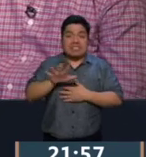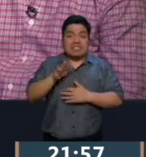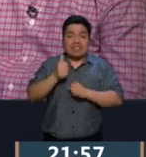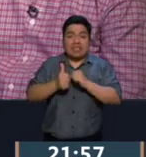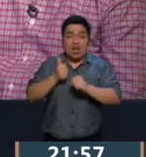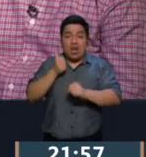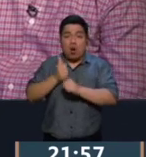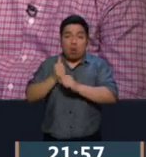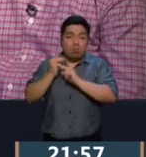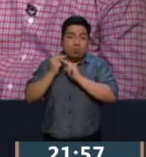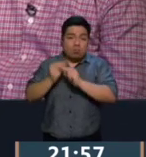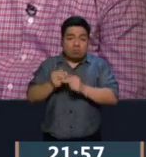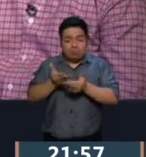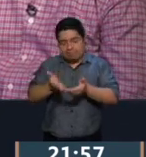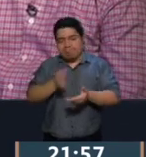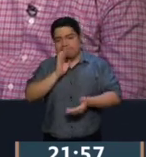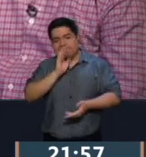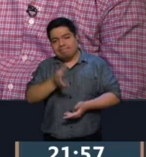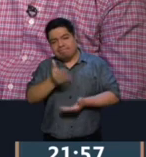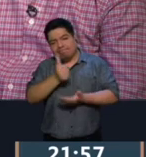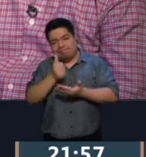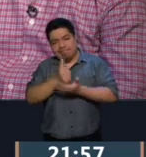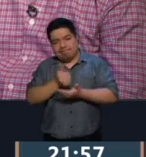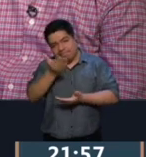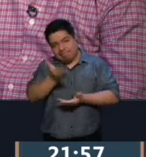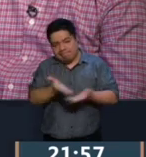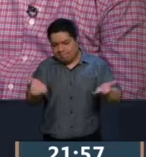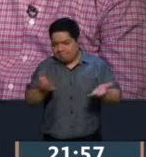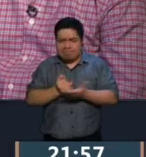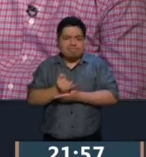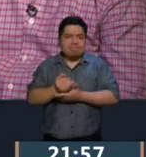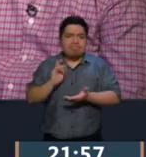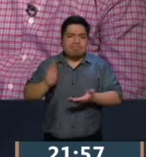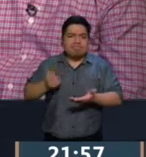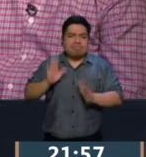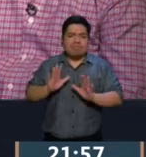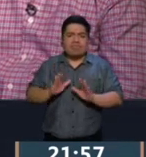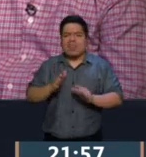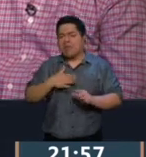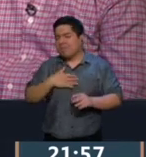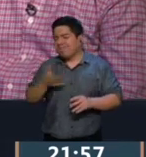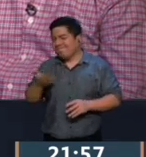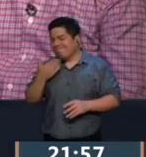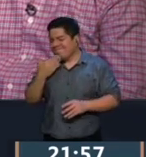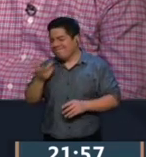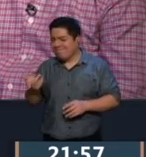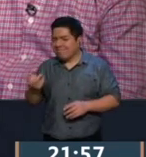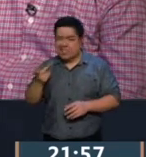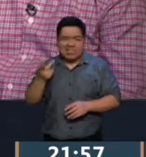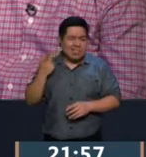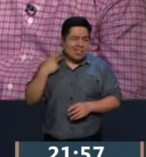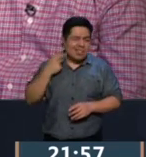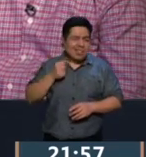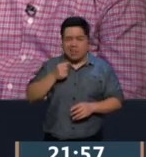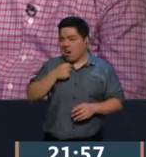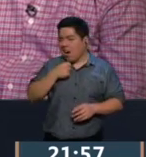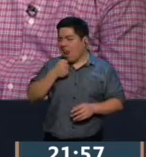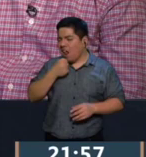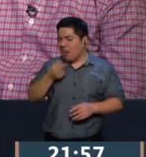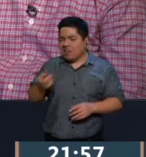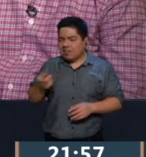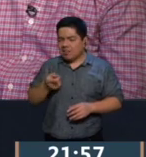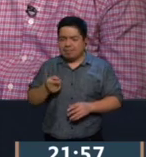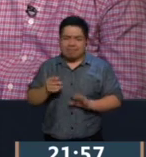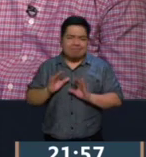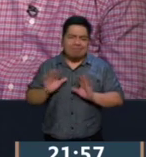de trayectoria? Me parece que la respuesta la tiene la ciudadanía, y no hay por qué conformarse con las opciones de la vieja política, pues que ya